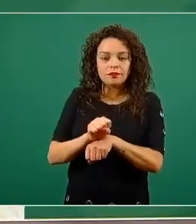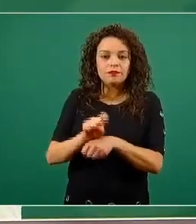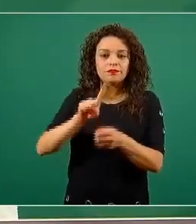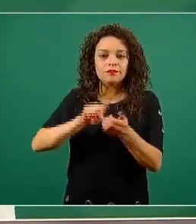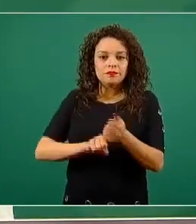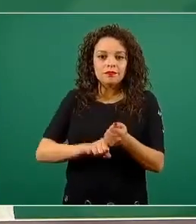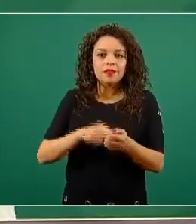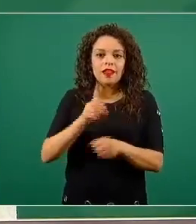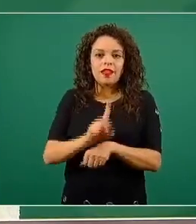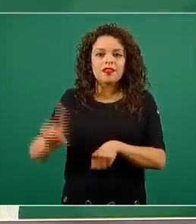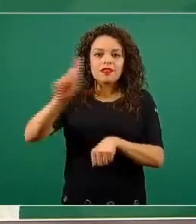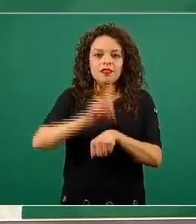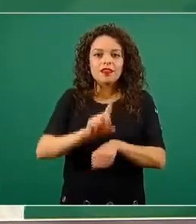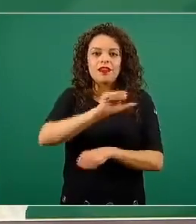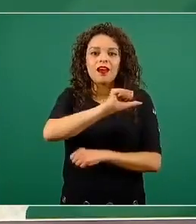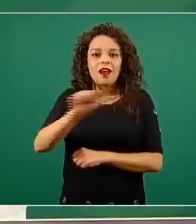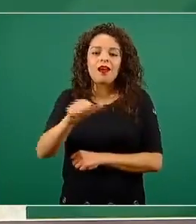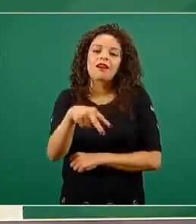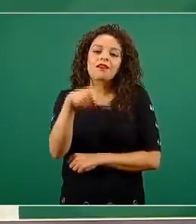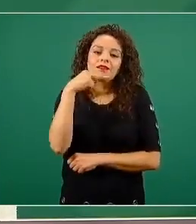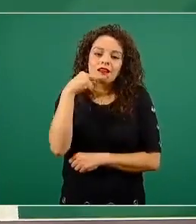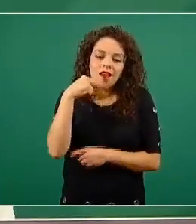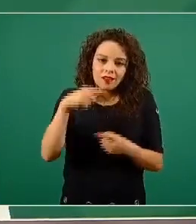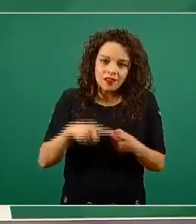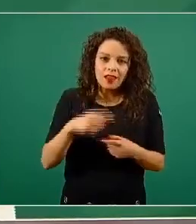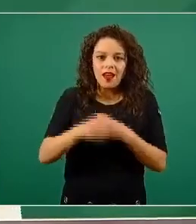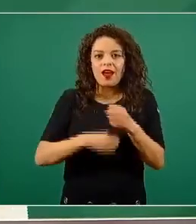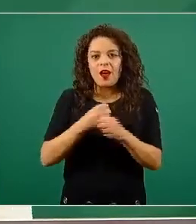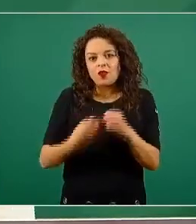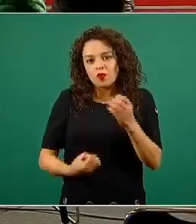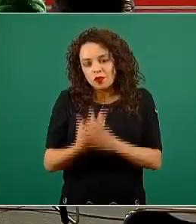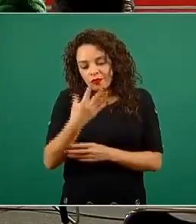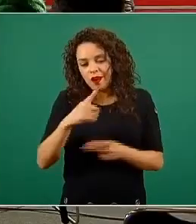estos festejos en los que